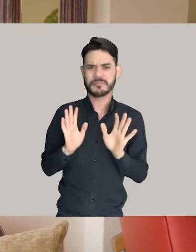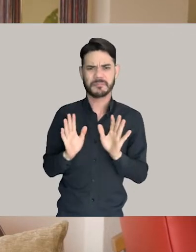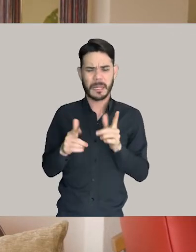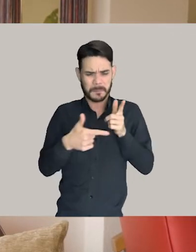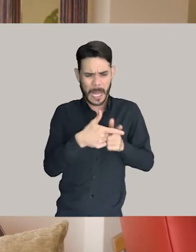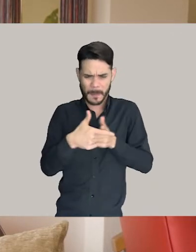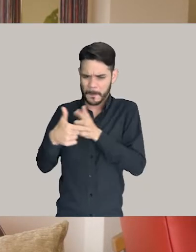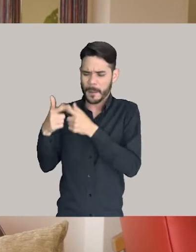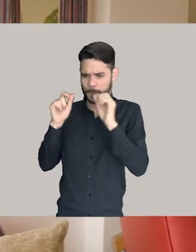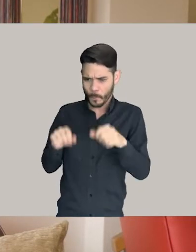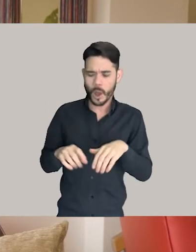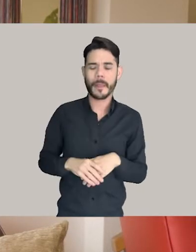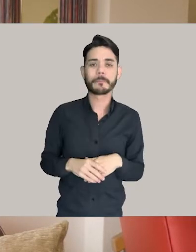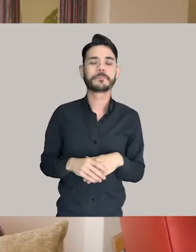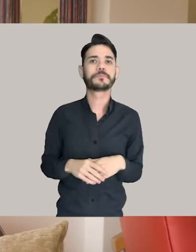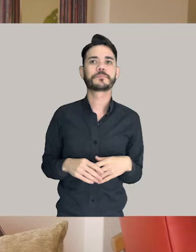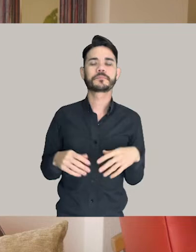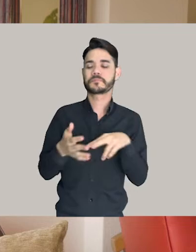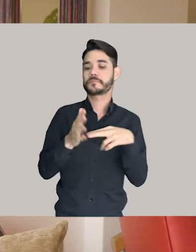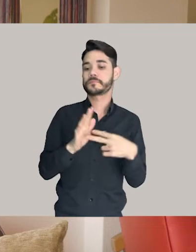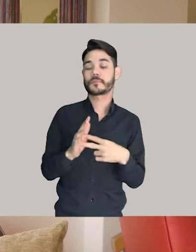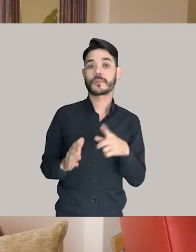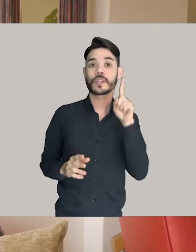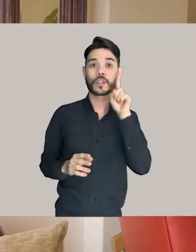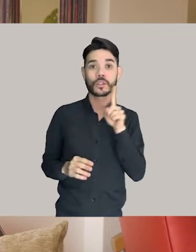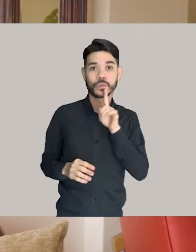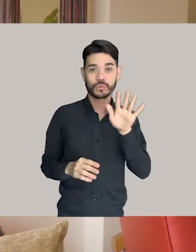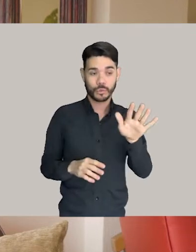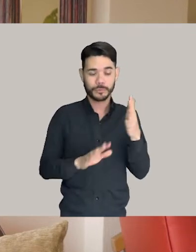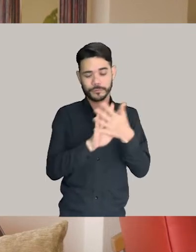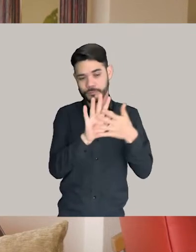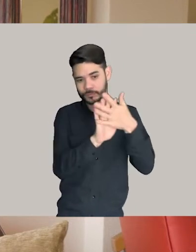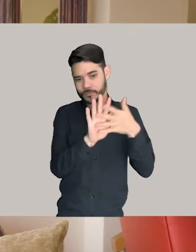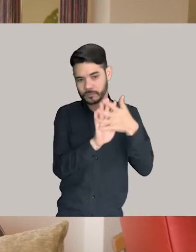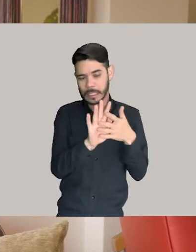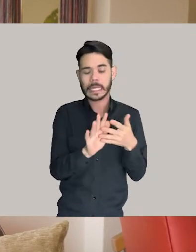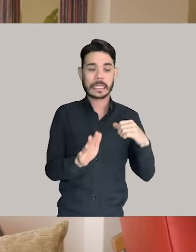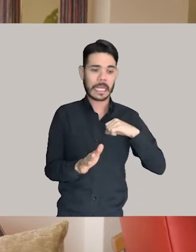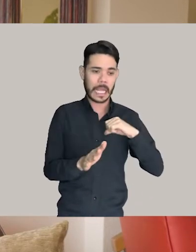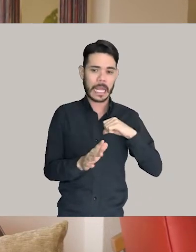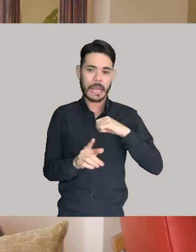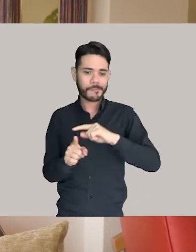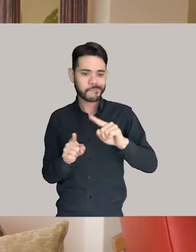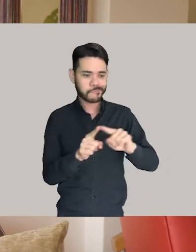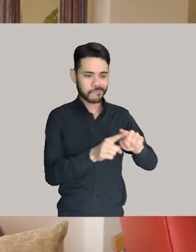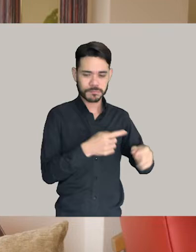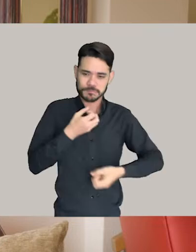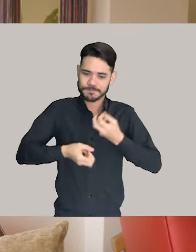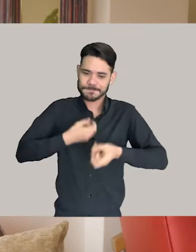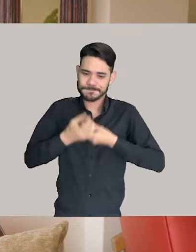decir, los sordos en lengua de señas emplean una serie de